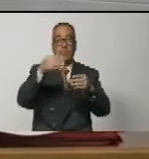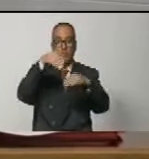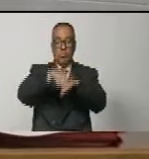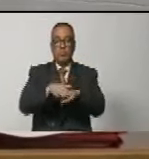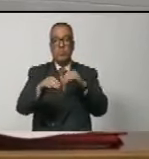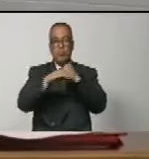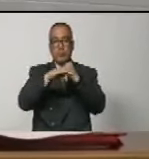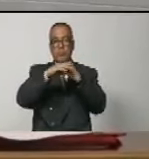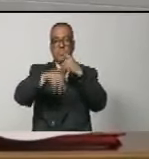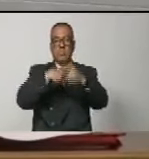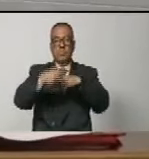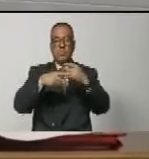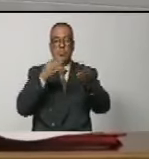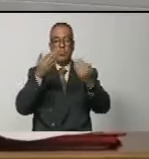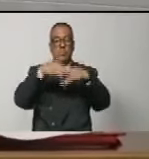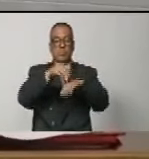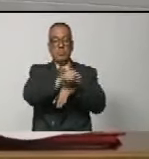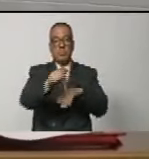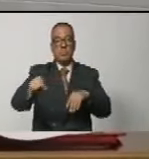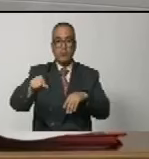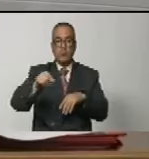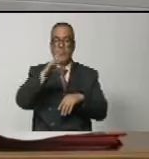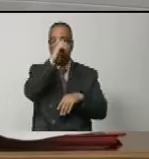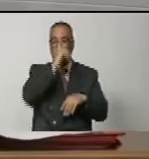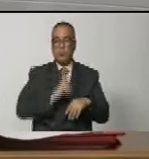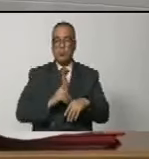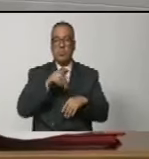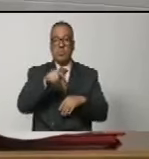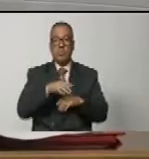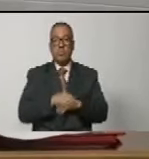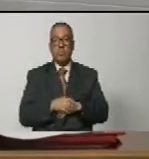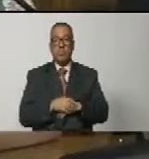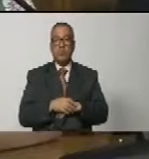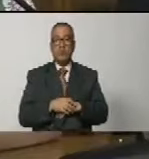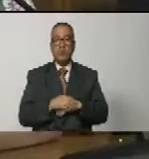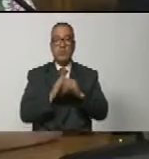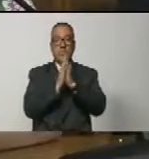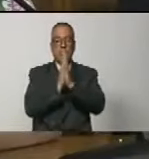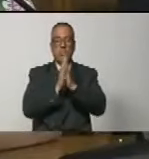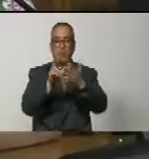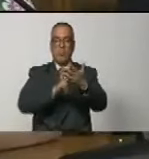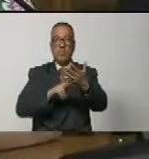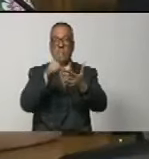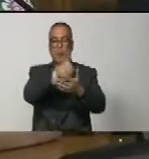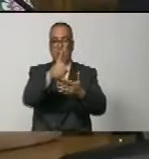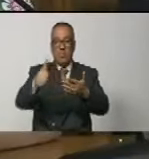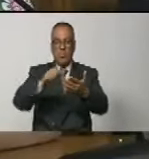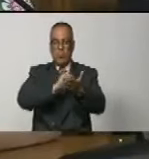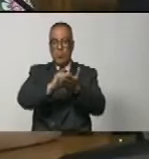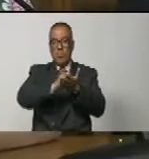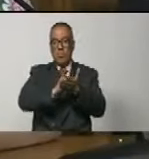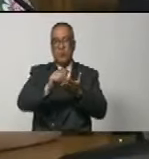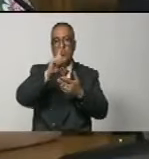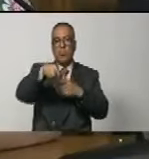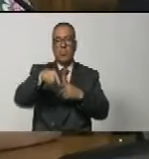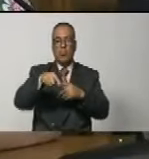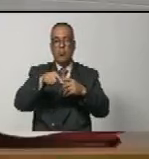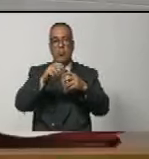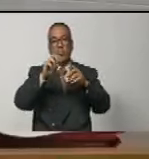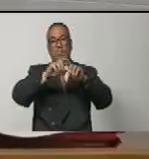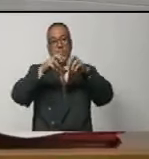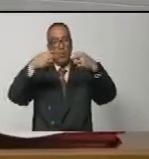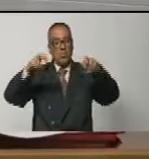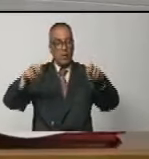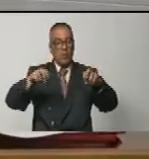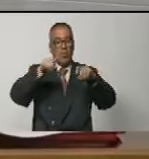igualdad y desarrollo integral de las personas con discapacidad. Por favor, lea artículo por artículo, así como la denominación de